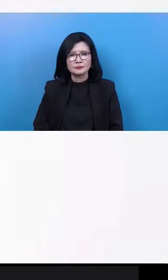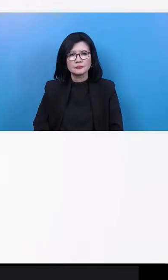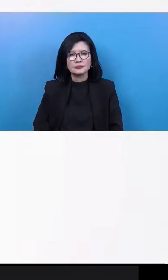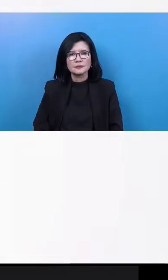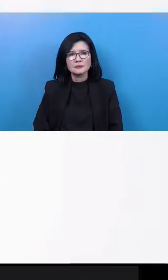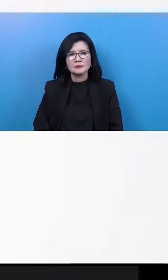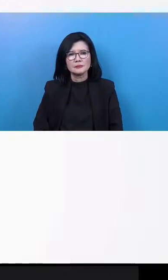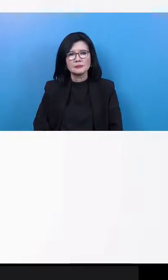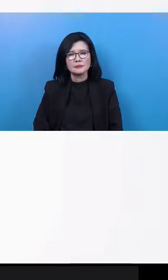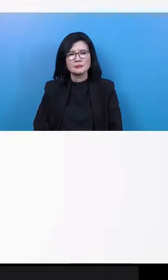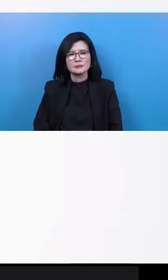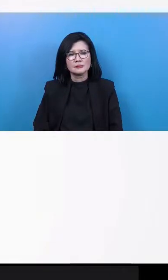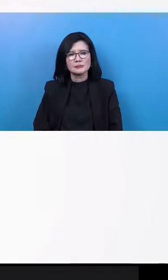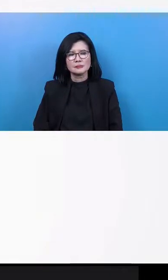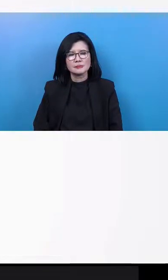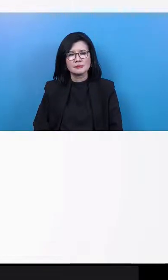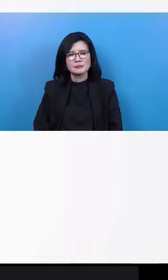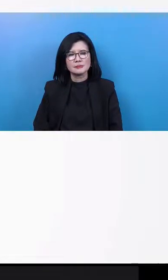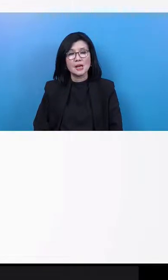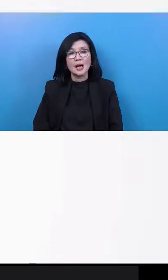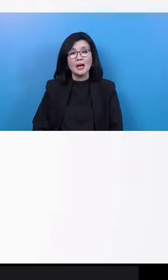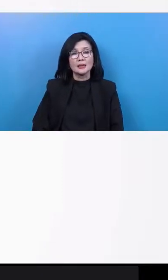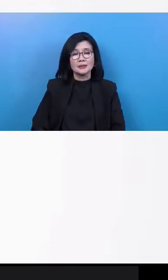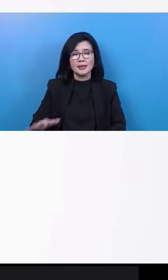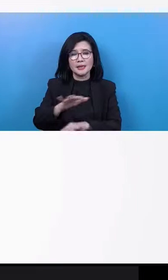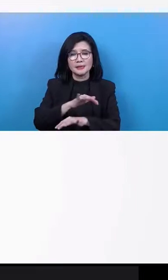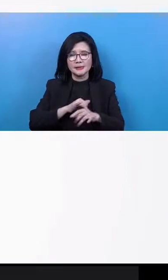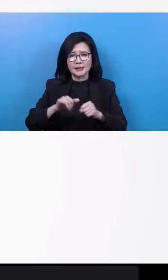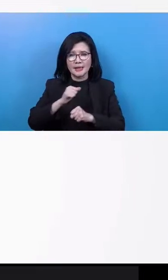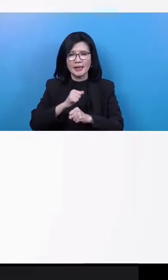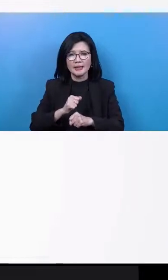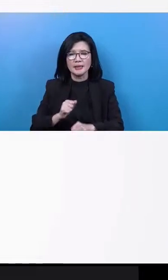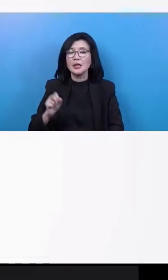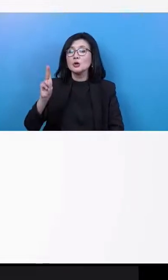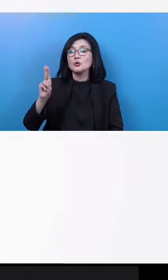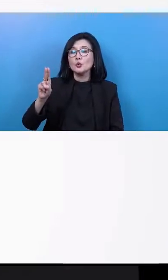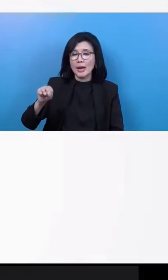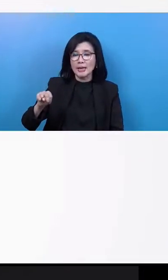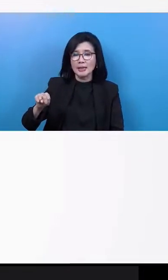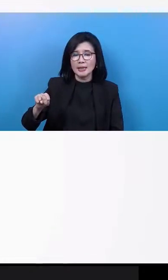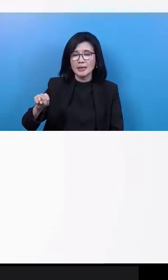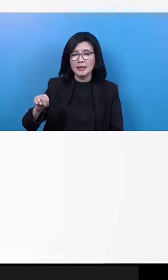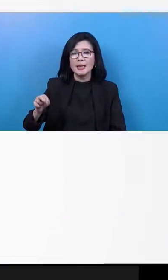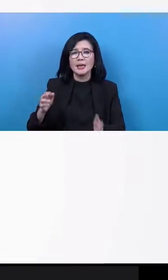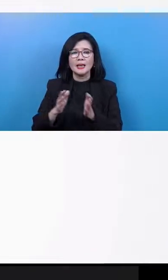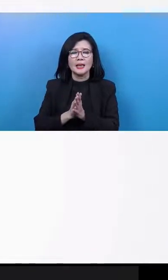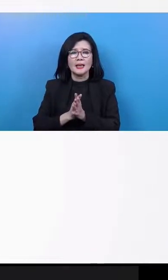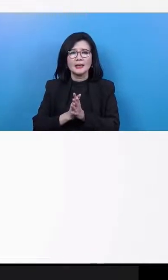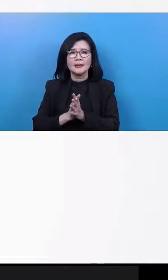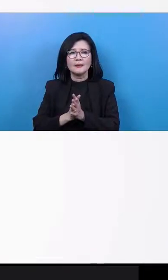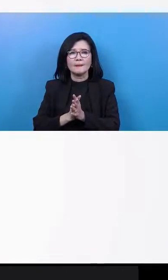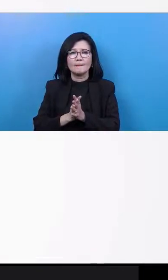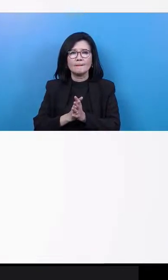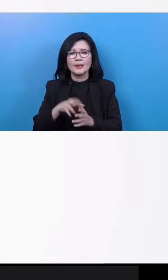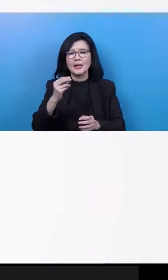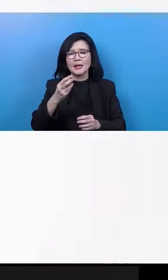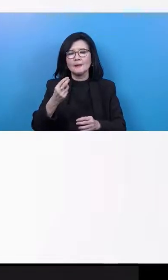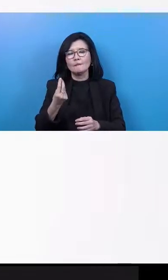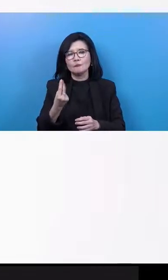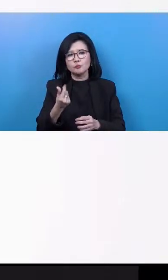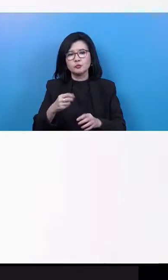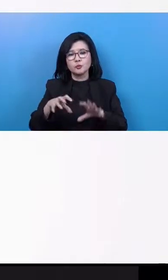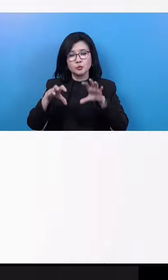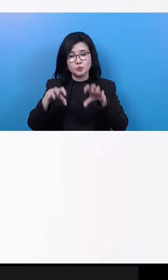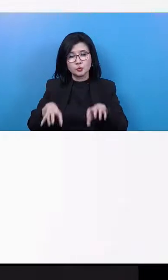y también otras instancias como también la Unión Europea, hicieron el Early Recovery Need